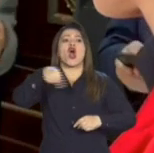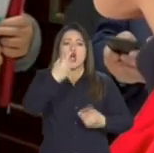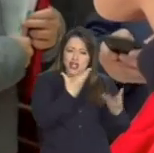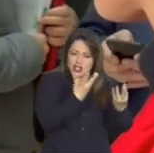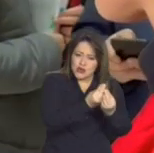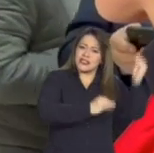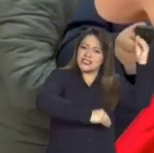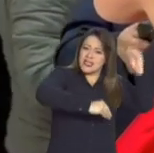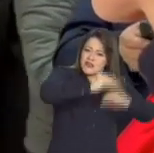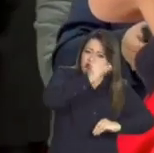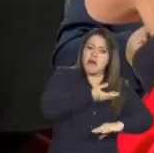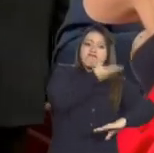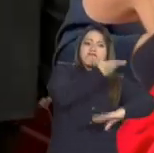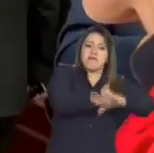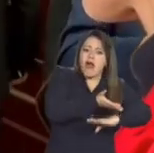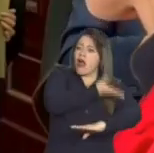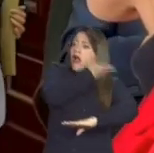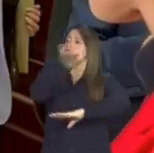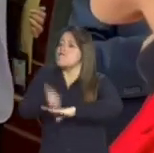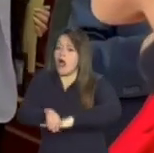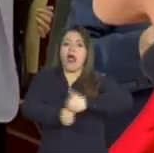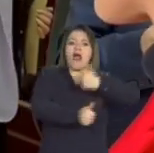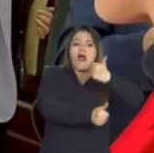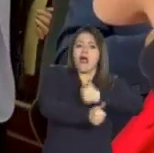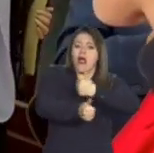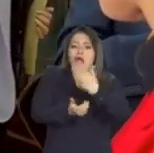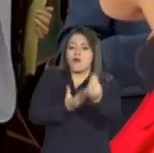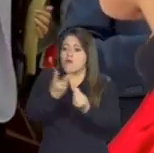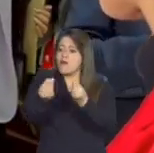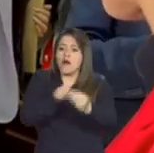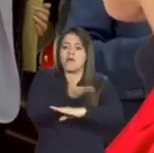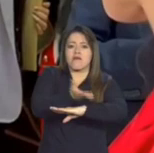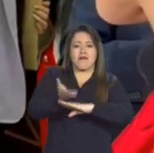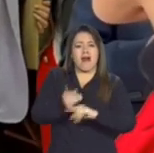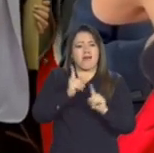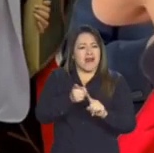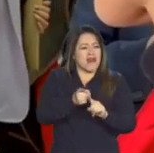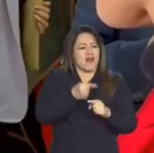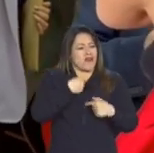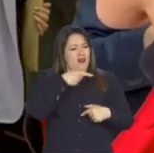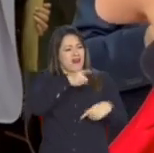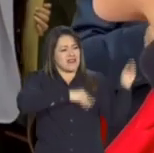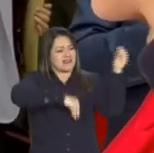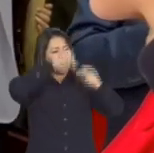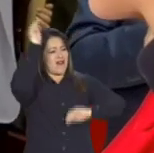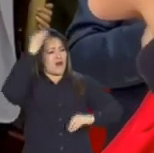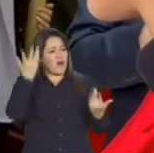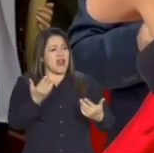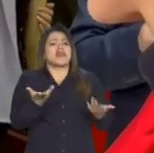oposición es presentar propuestas a cada uno de los artículos, y lo que ha habido es una